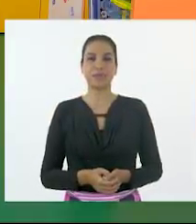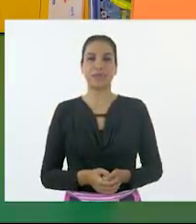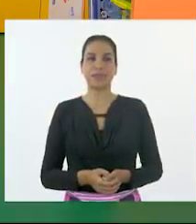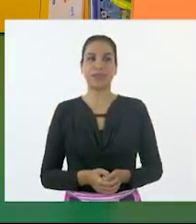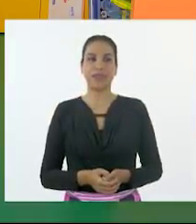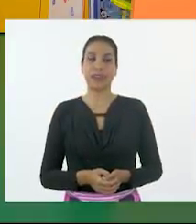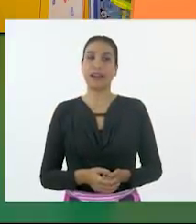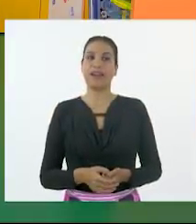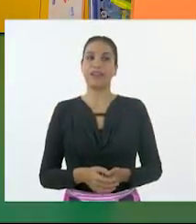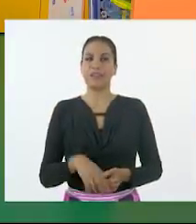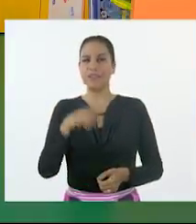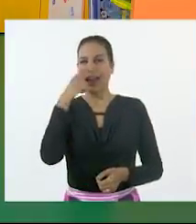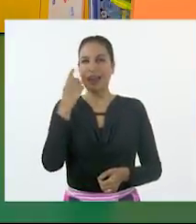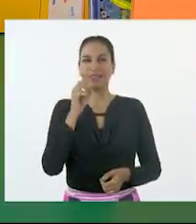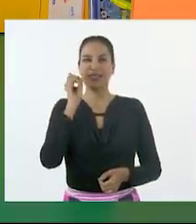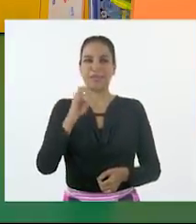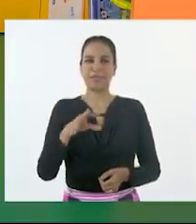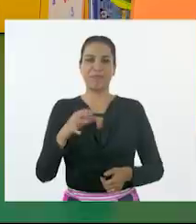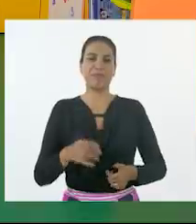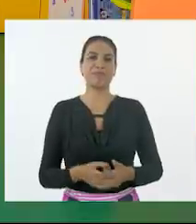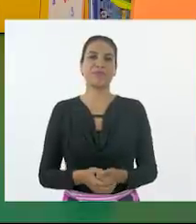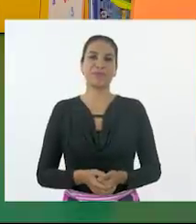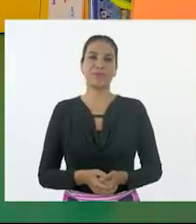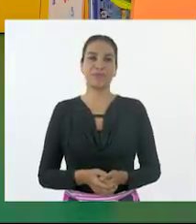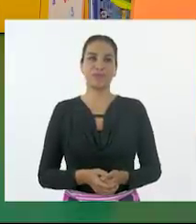Voy de nuevo. Casi.